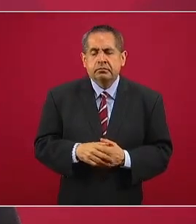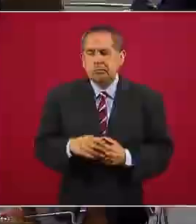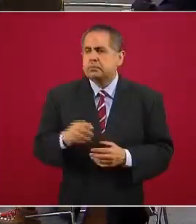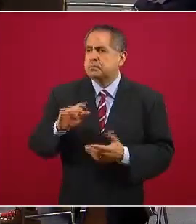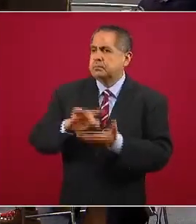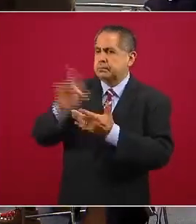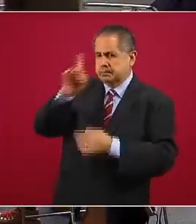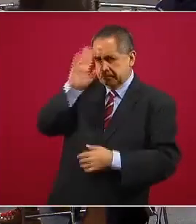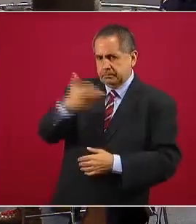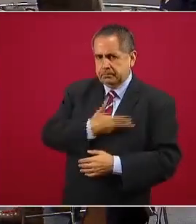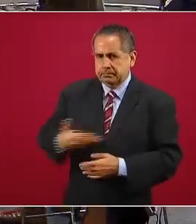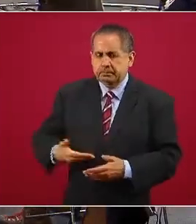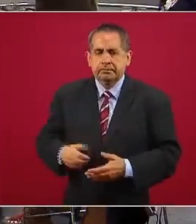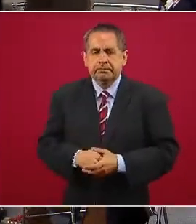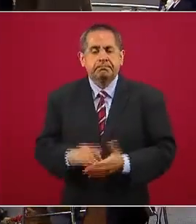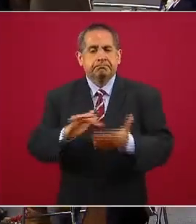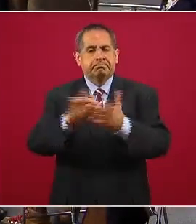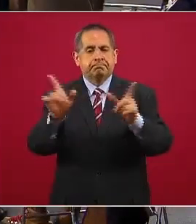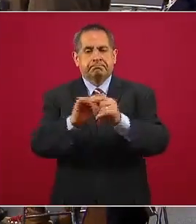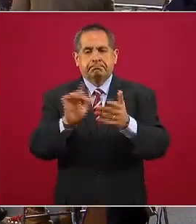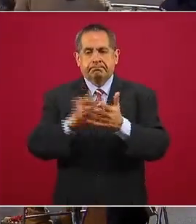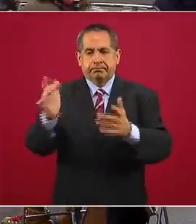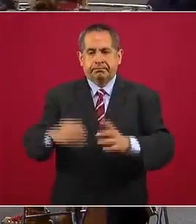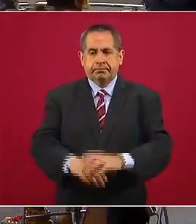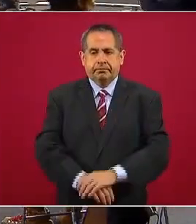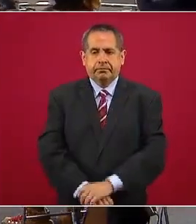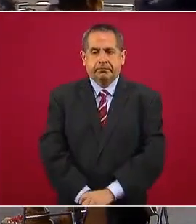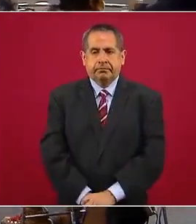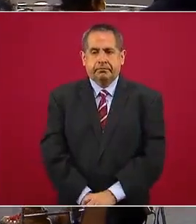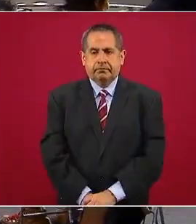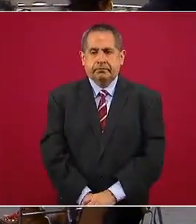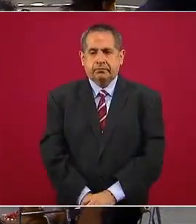Gracias, señor presidente. Bueno, muchas gracias.